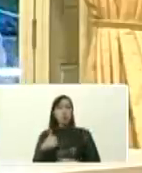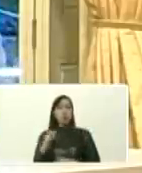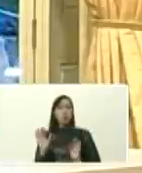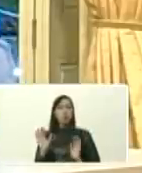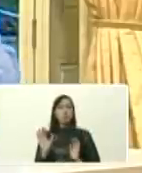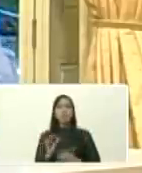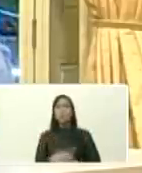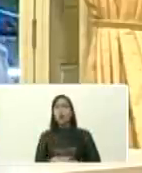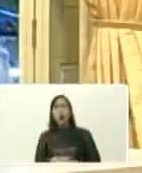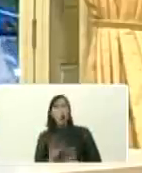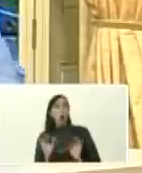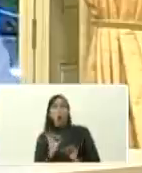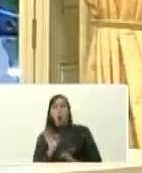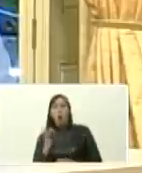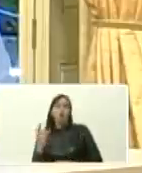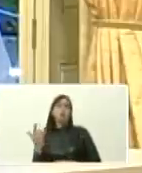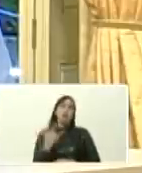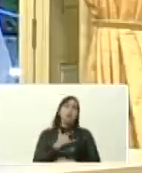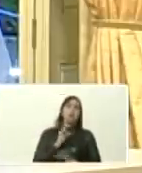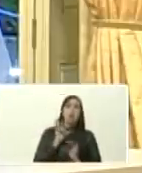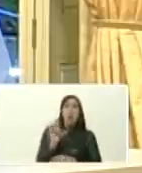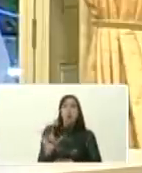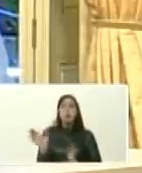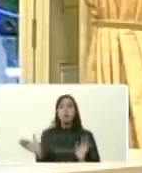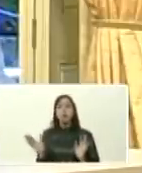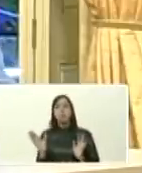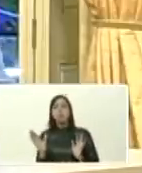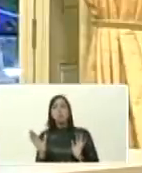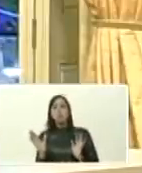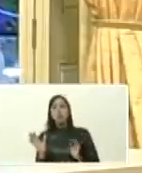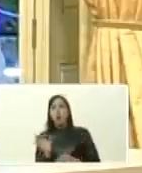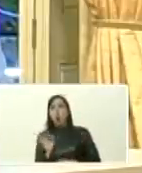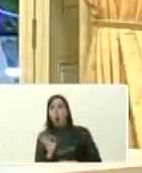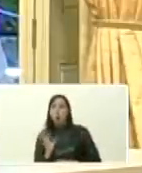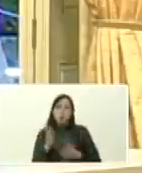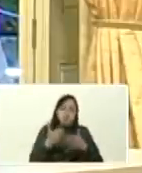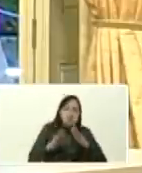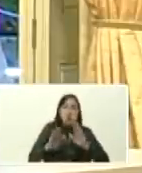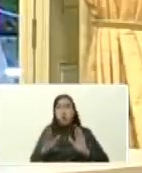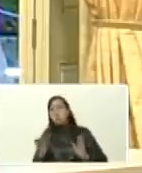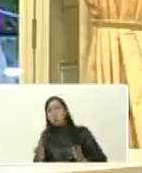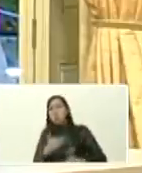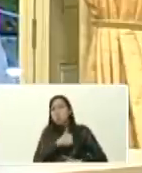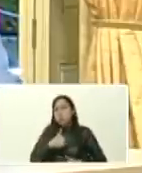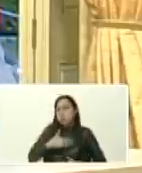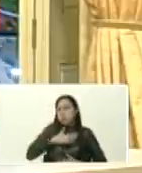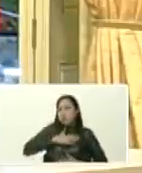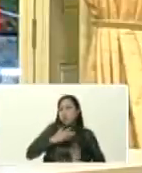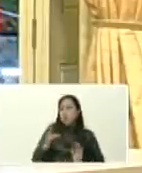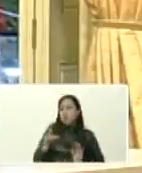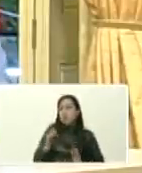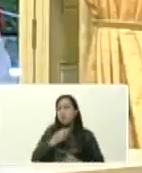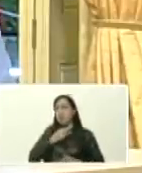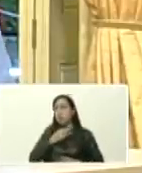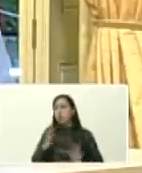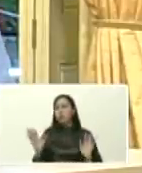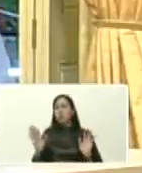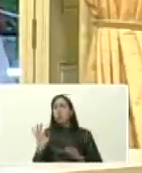que sí lo quiere y lo quiere mucho, gracias. Que medio lo quiere, que no sabe si lo